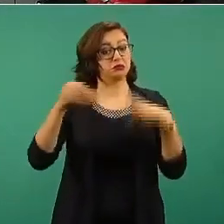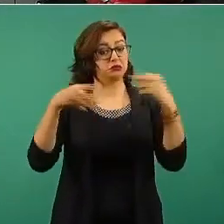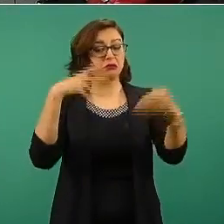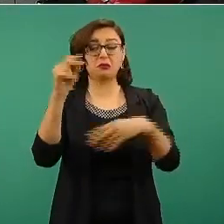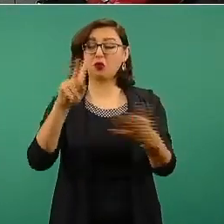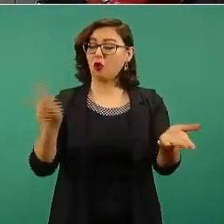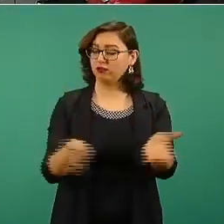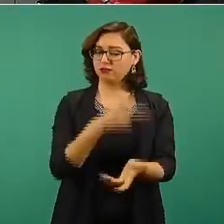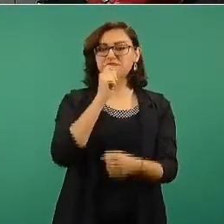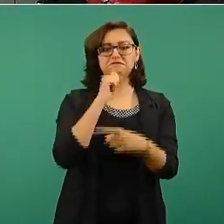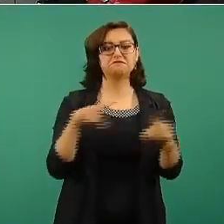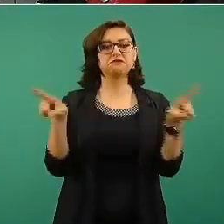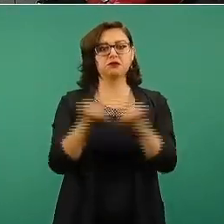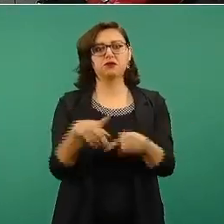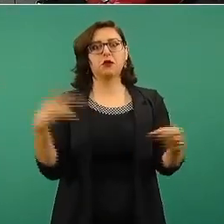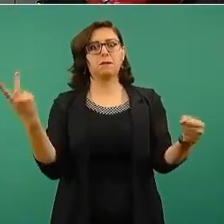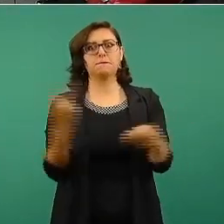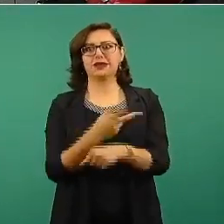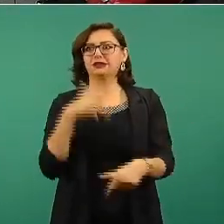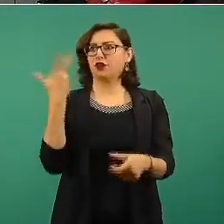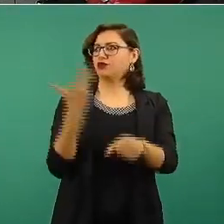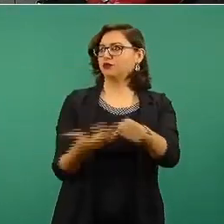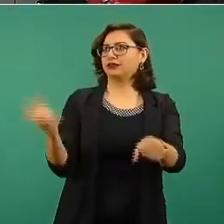saben, estamos